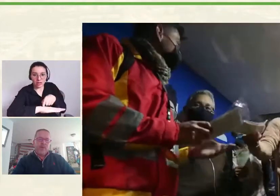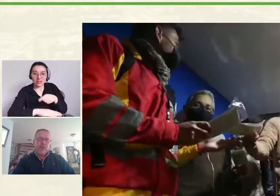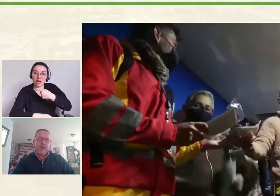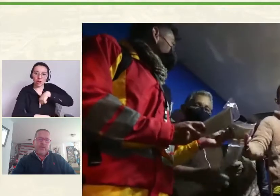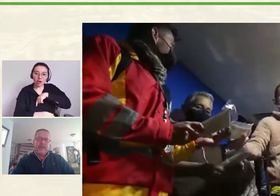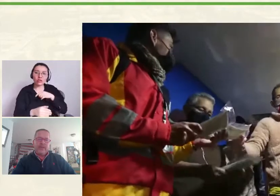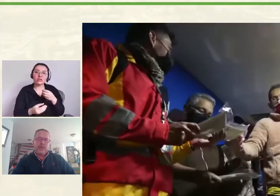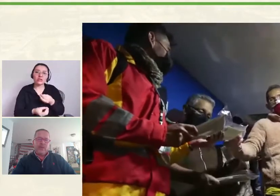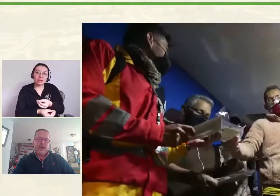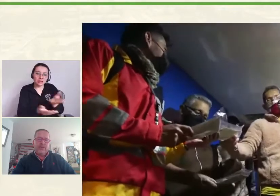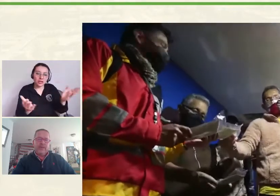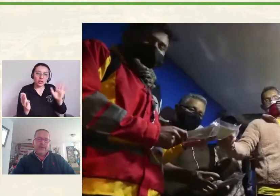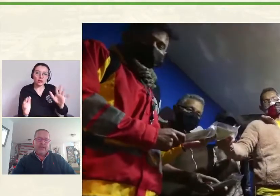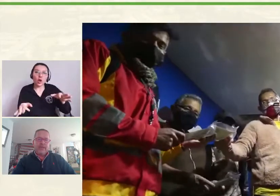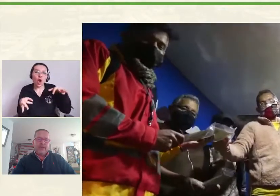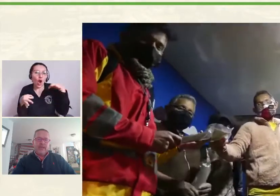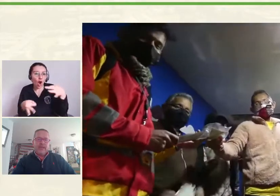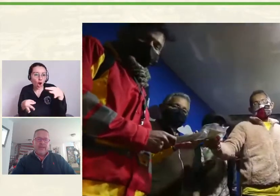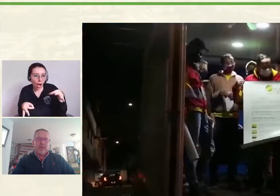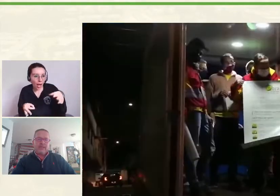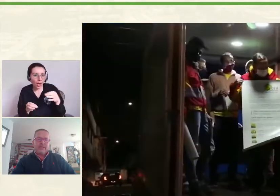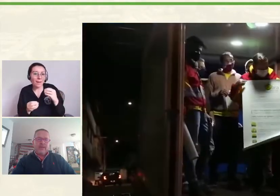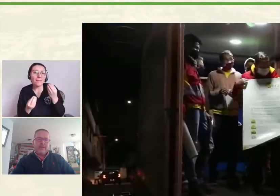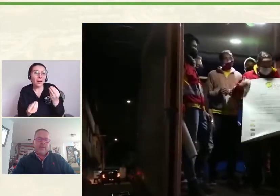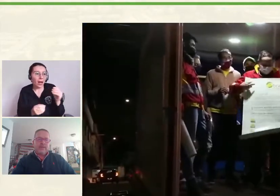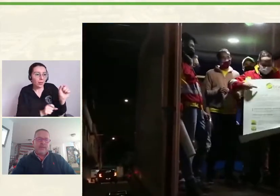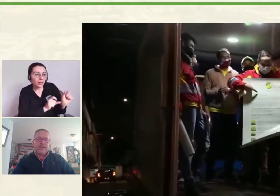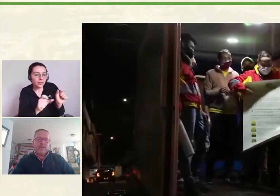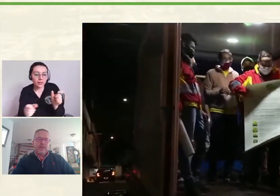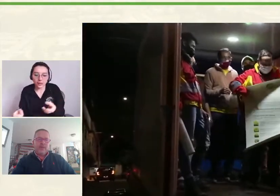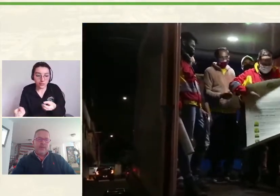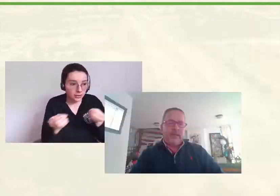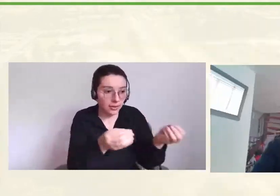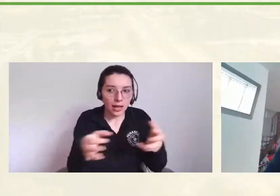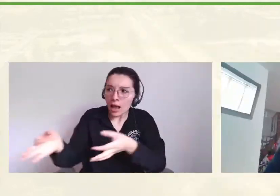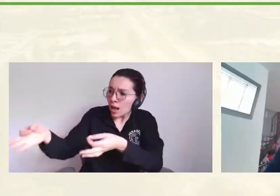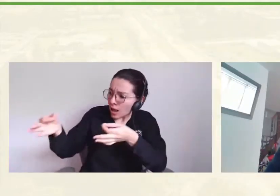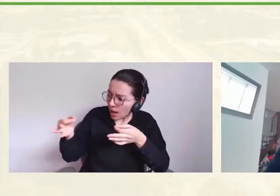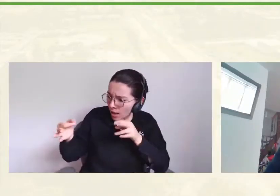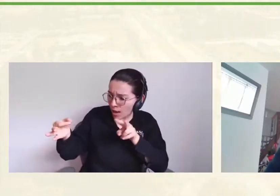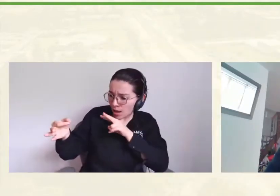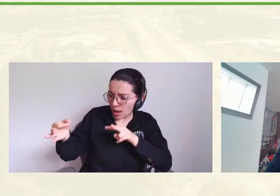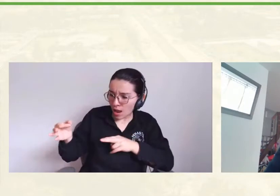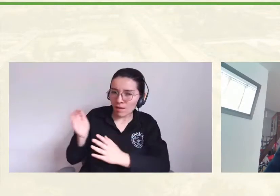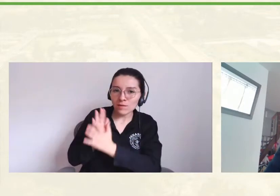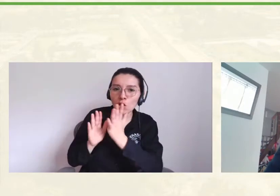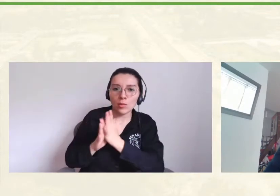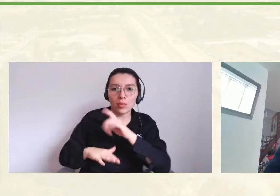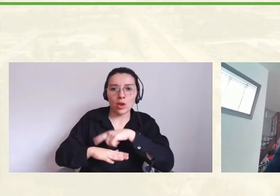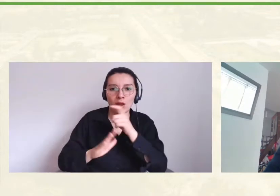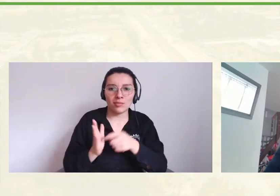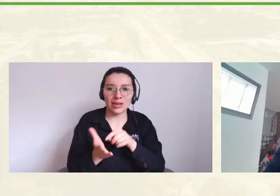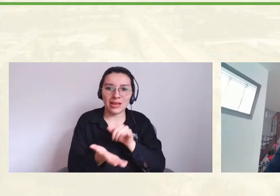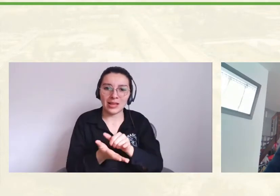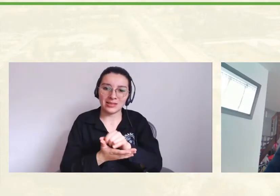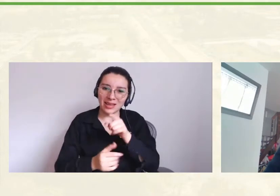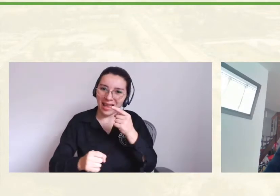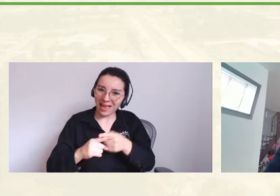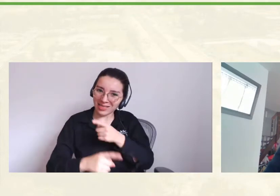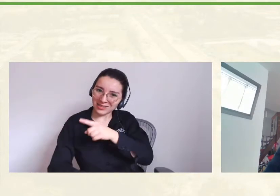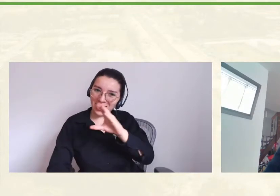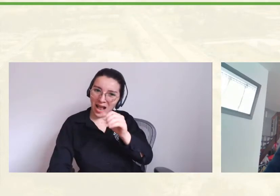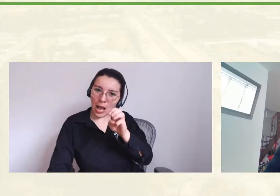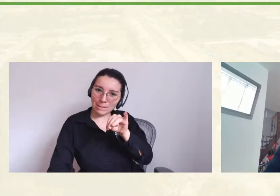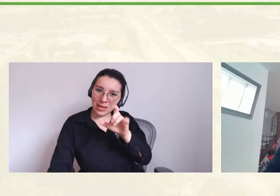a la comunidad donde sale toda la información y con esto es que nos estamos acercando a los diferentes espacios, como comentaba Camilo. Estamos participando en las ferias